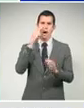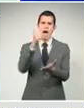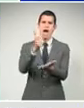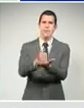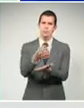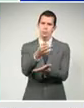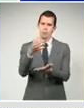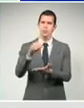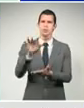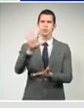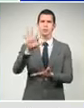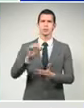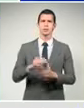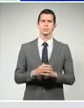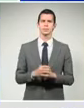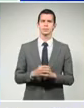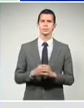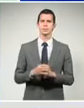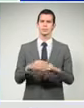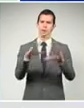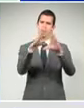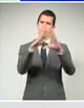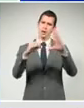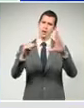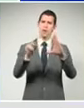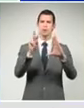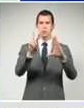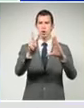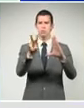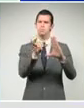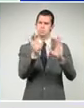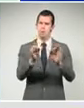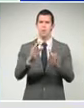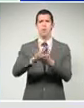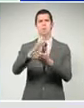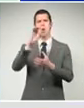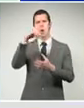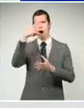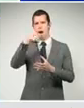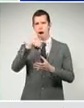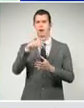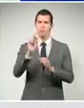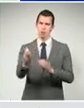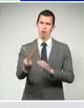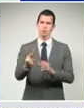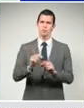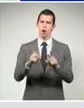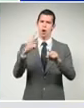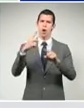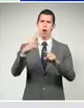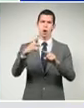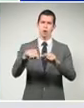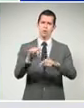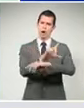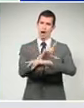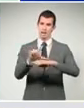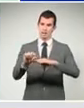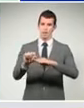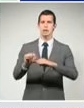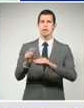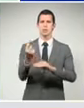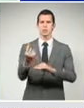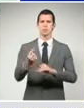2 igual que Moa y 1 en el municipio de Antilla. Granma 40 casos, pudiéramos decir